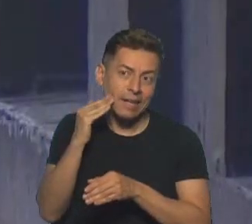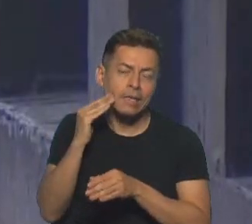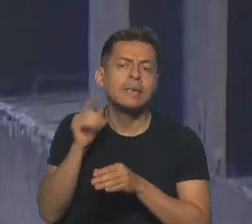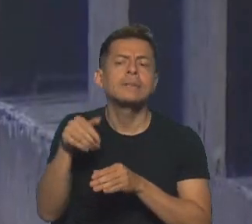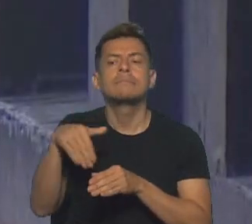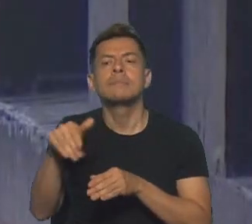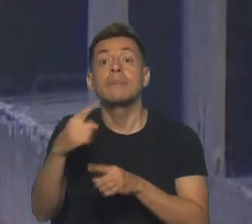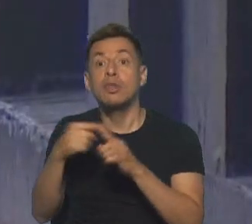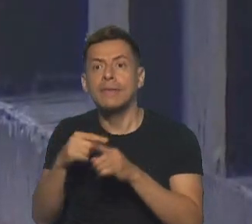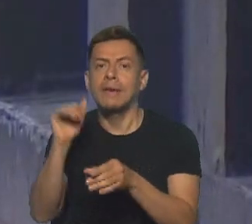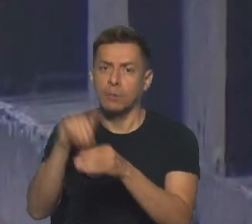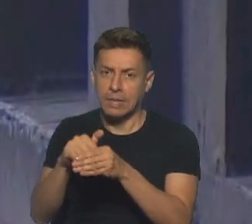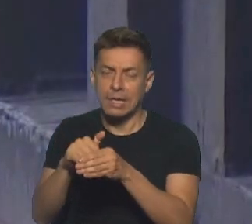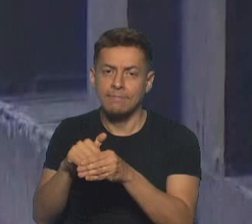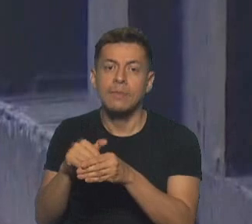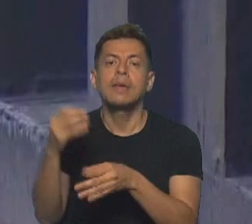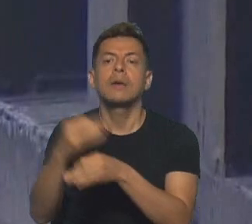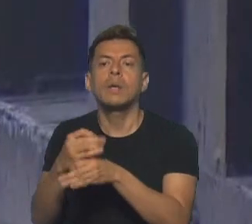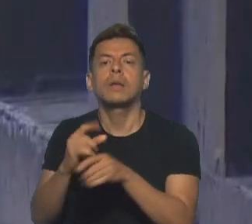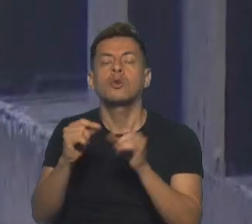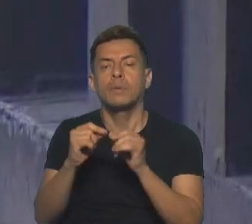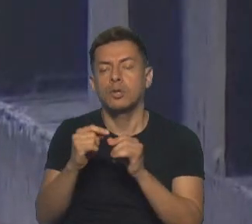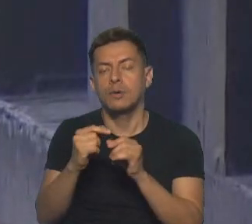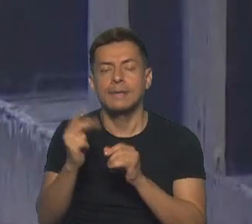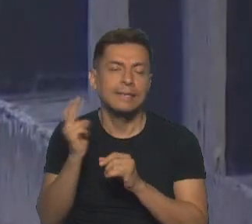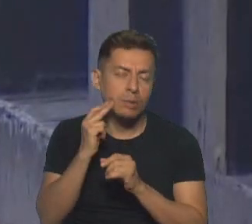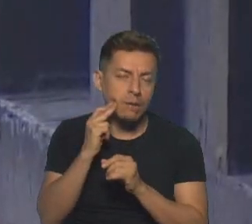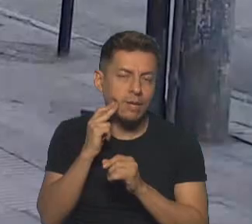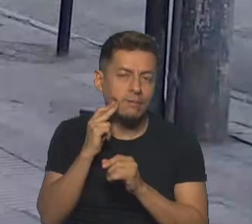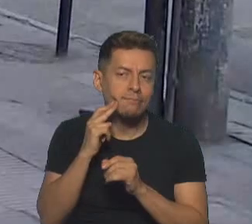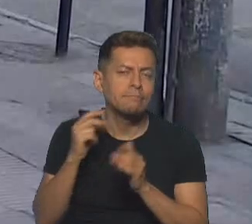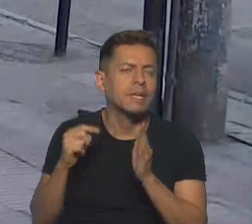cerca del mediodía. Lo hará en la escuela número 19 en pleno corazón de la capital santacruceña.